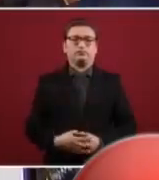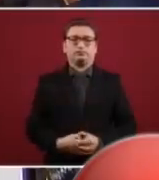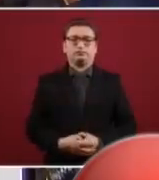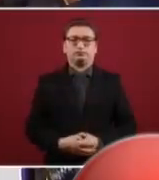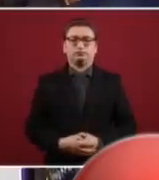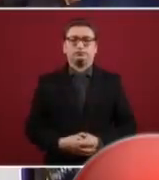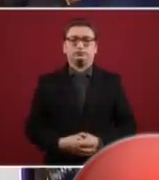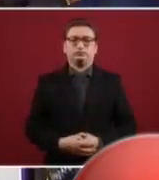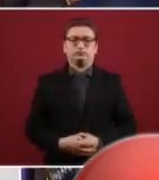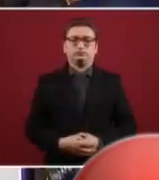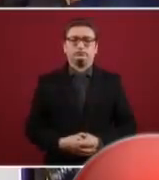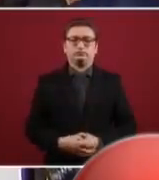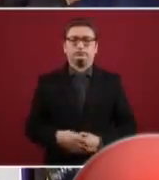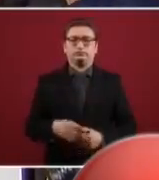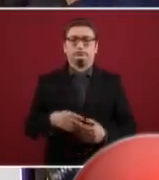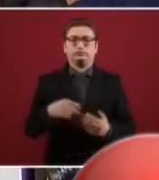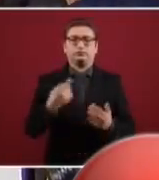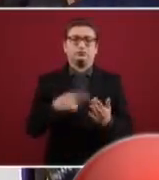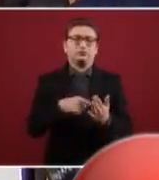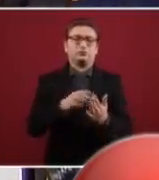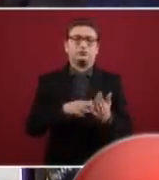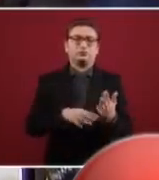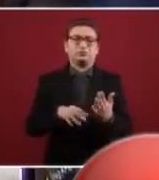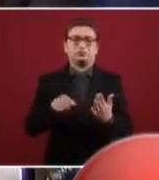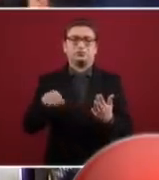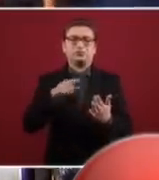de viva voz,